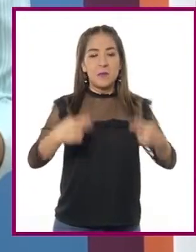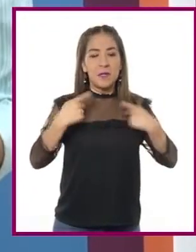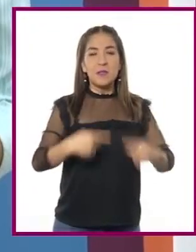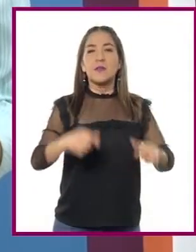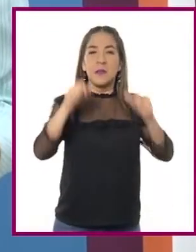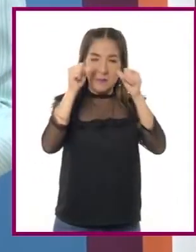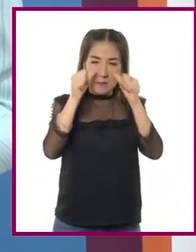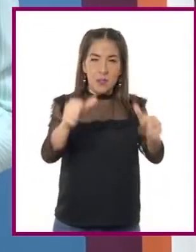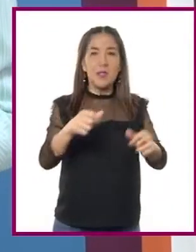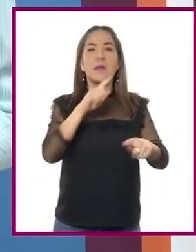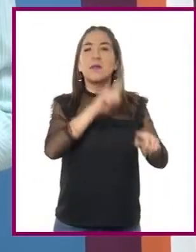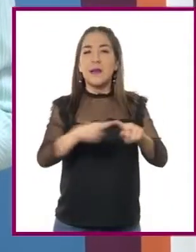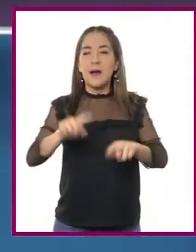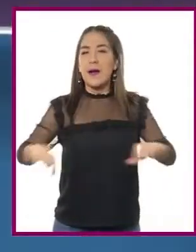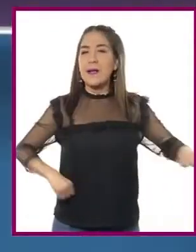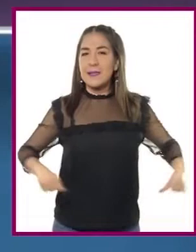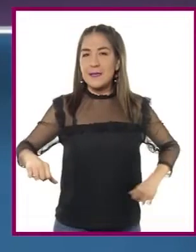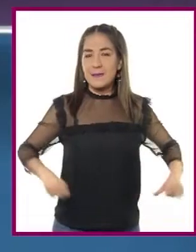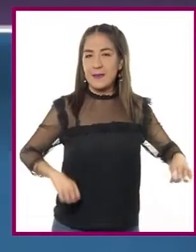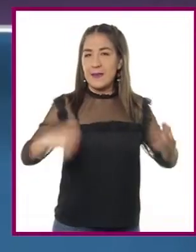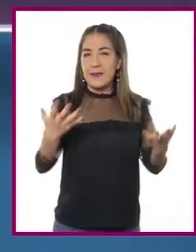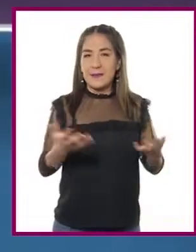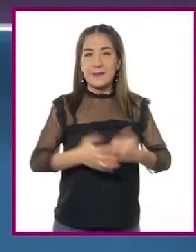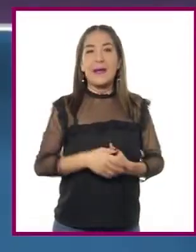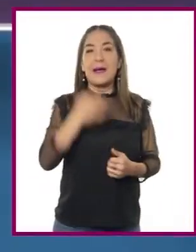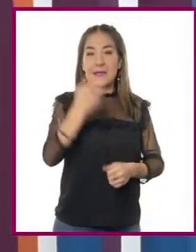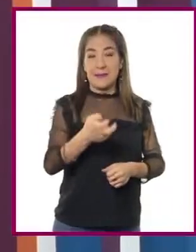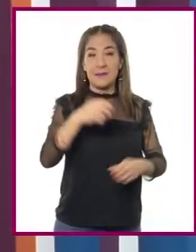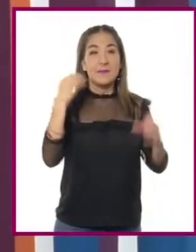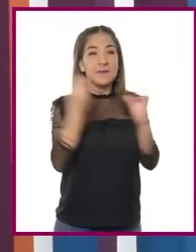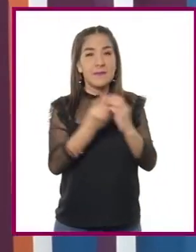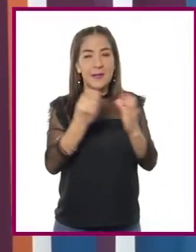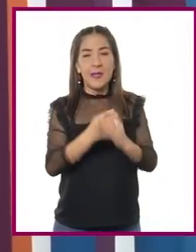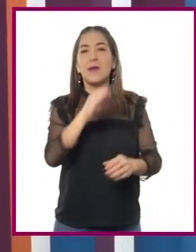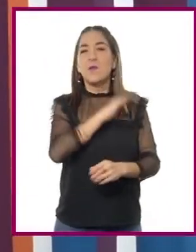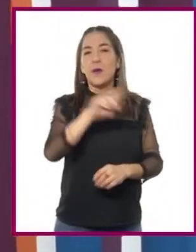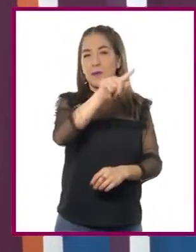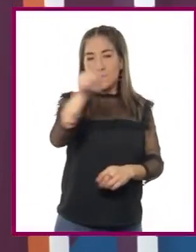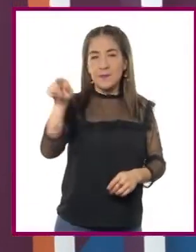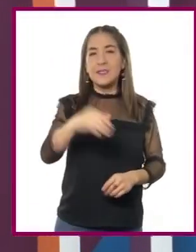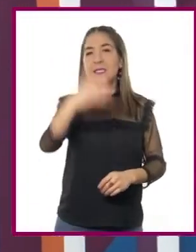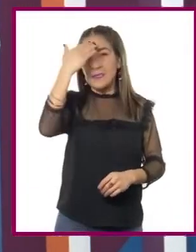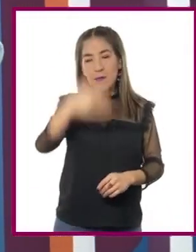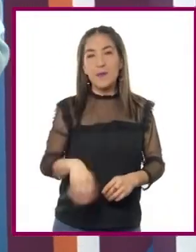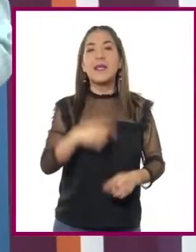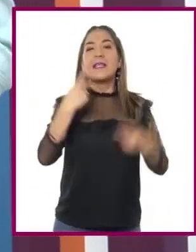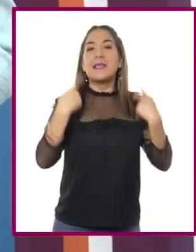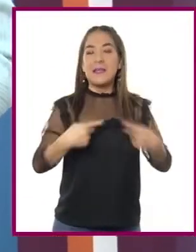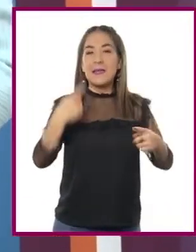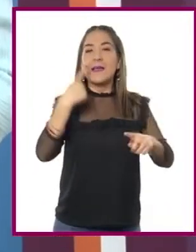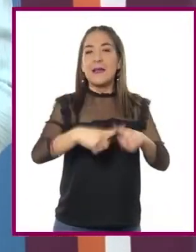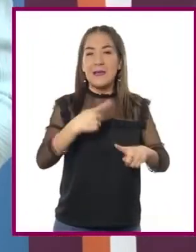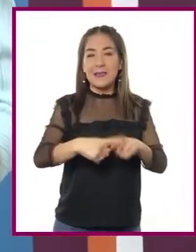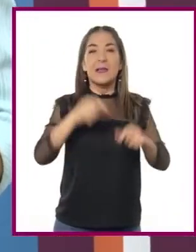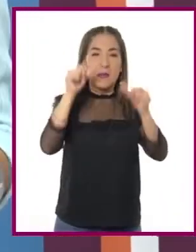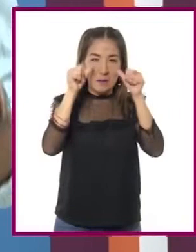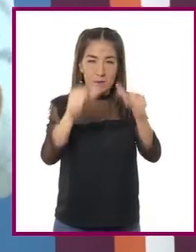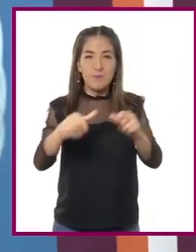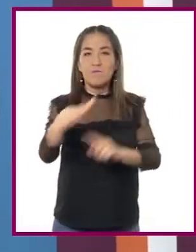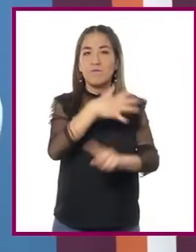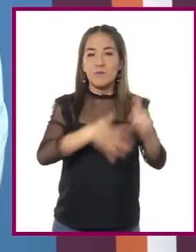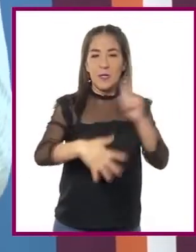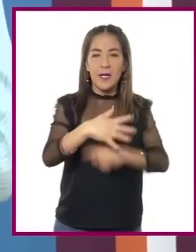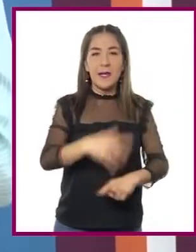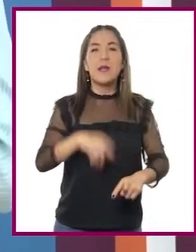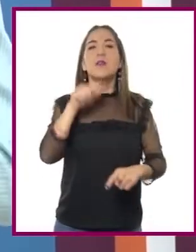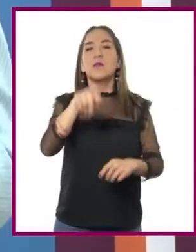públicos y sus atribuciones? Durante esta sesión podrán reconocer quiénes son las servidoras y servidores públicos,